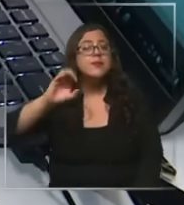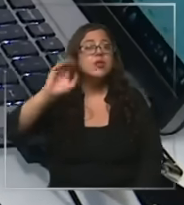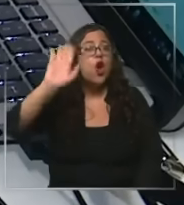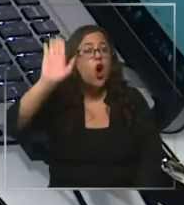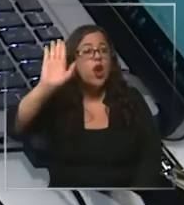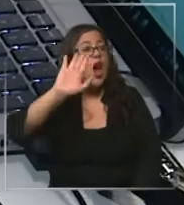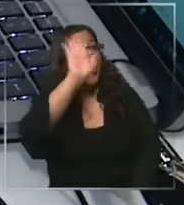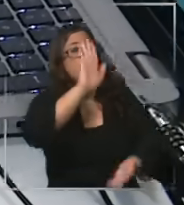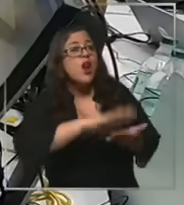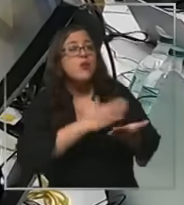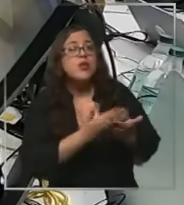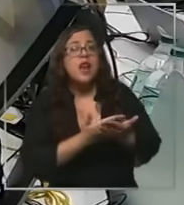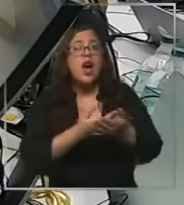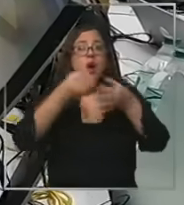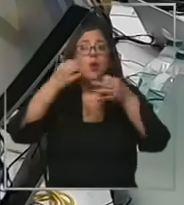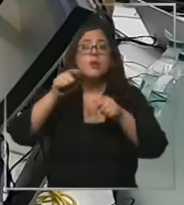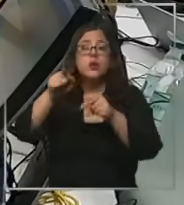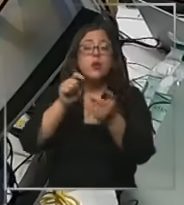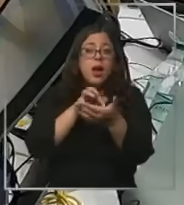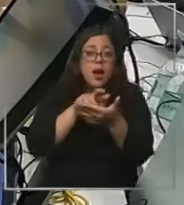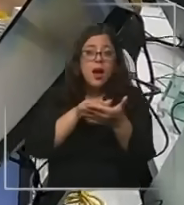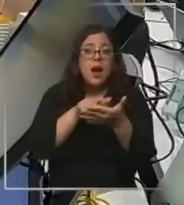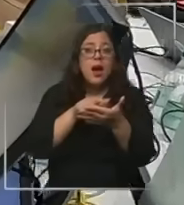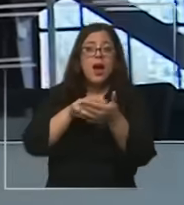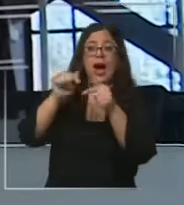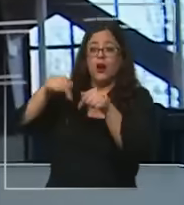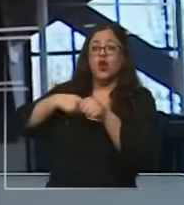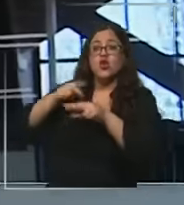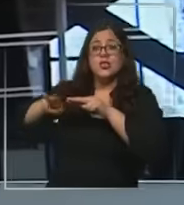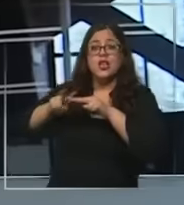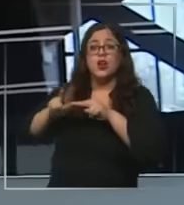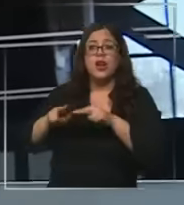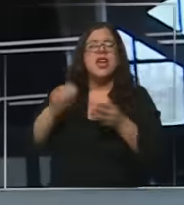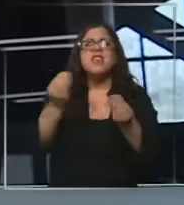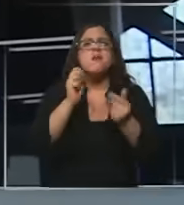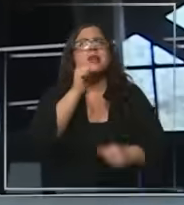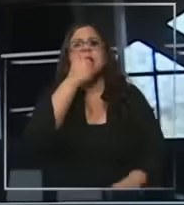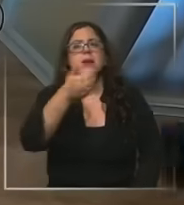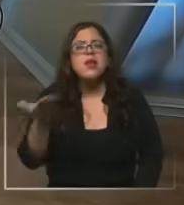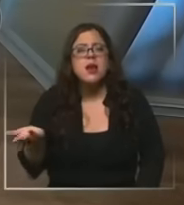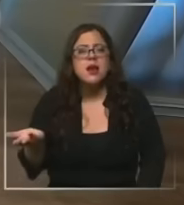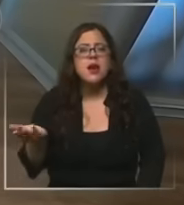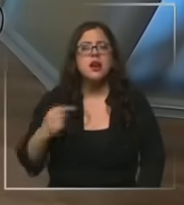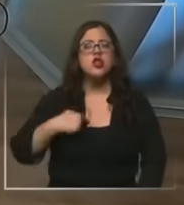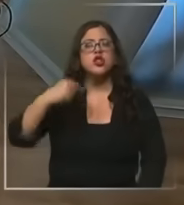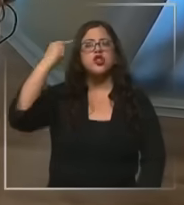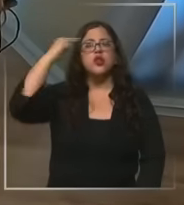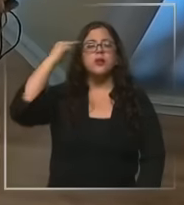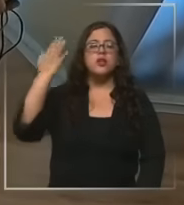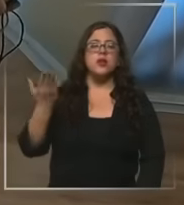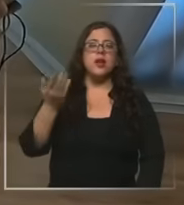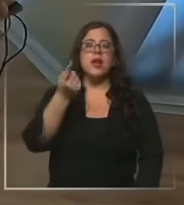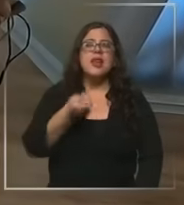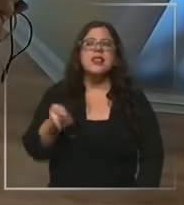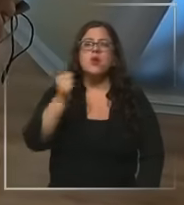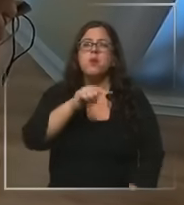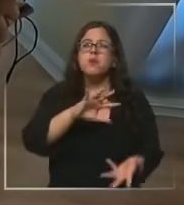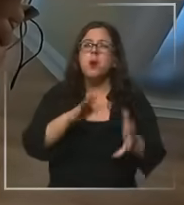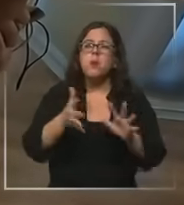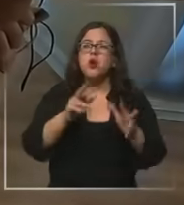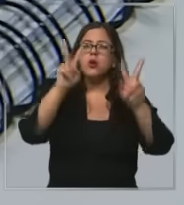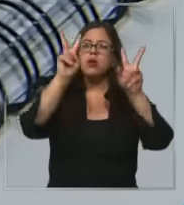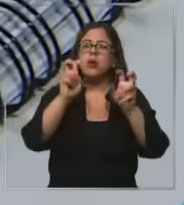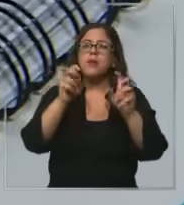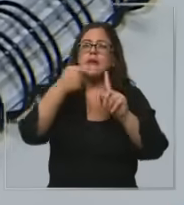Hola, ¿cómo estás? ¿Te pillé haciendo los cálculos? Estoy en plena faena. ¿Cuál es el panorama para mañana? Yo creo que vamos a estar nuevamente cerca de algún récord